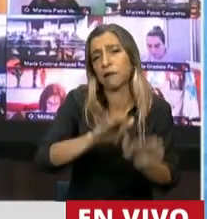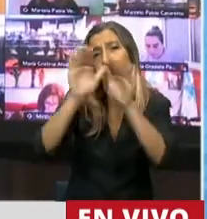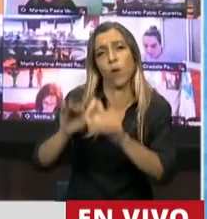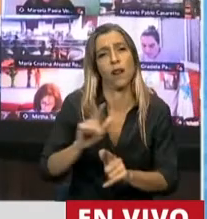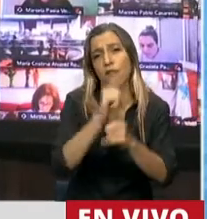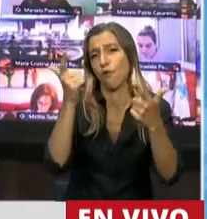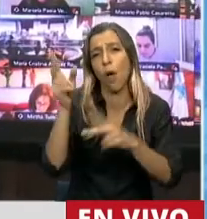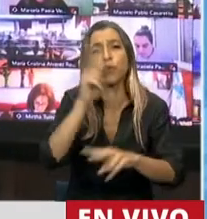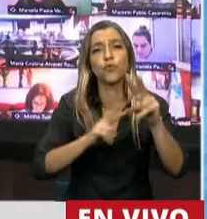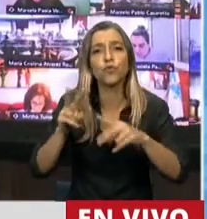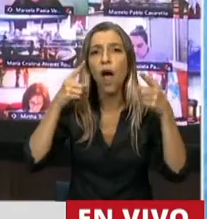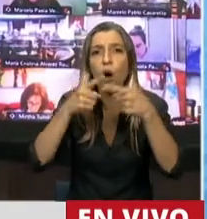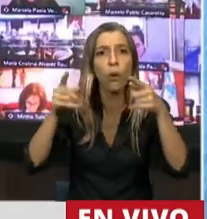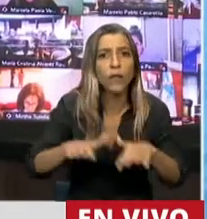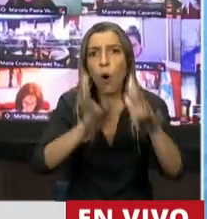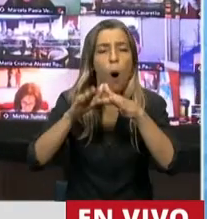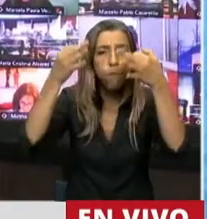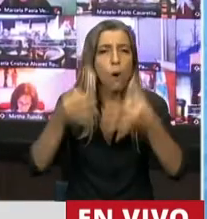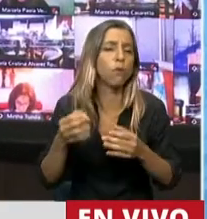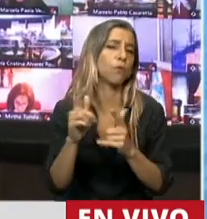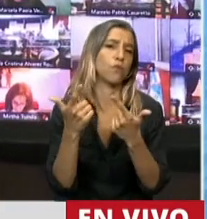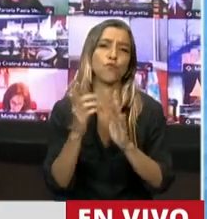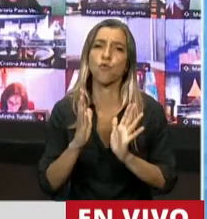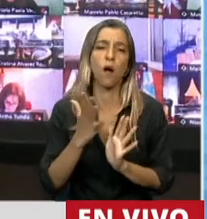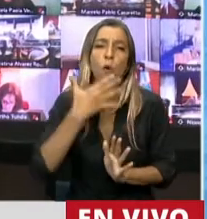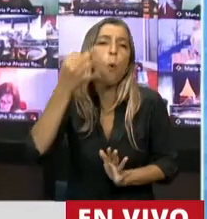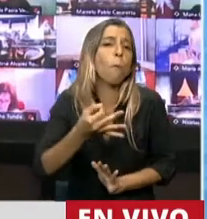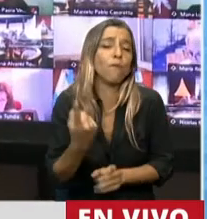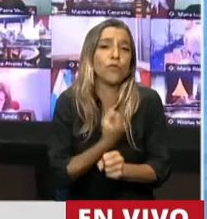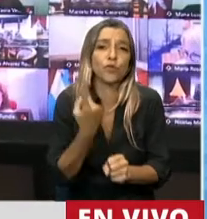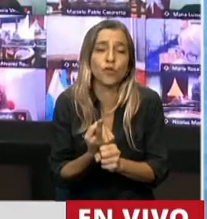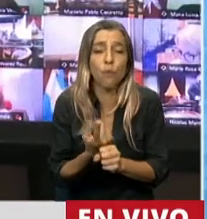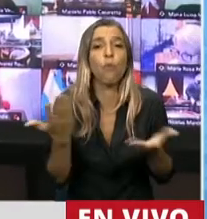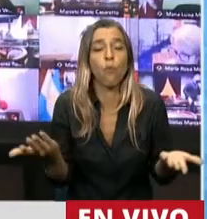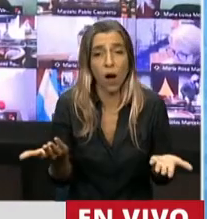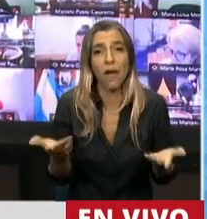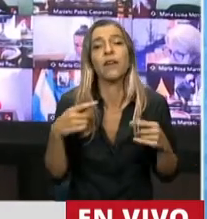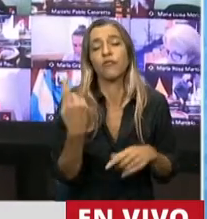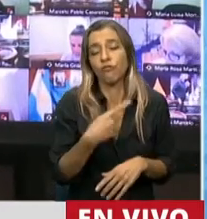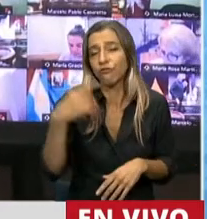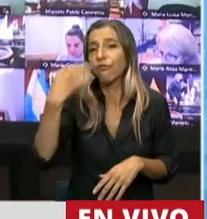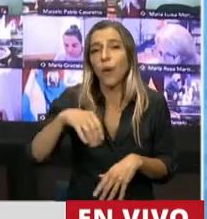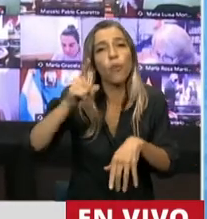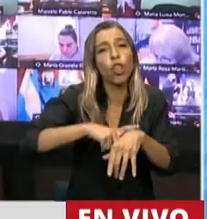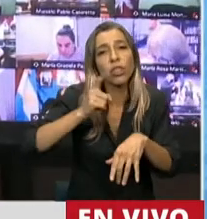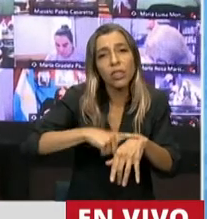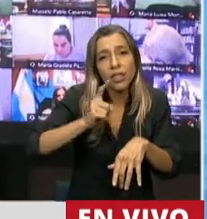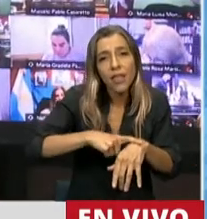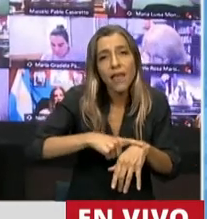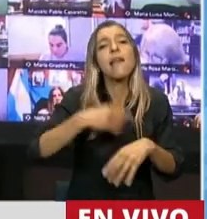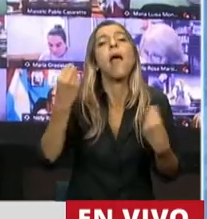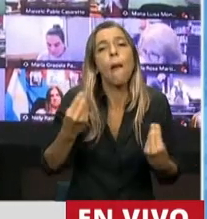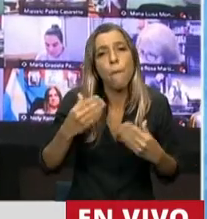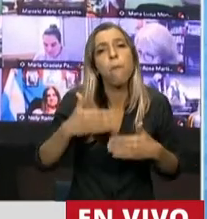el dictamen de minoría tiene el atributo positivo de establecer un tiempo para que la palanca burocrática,